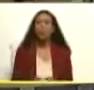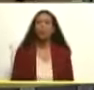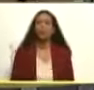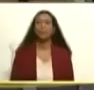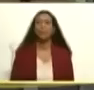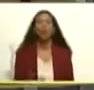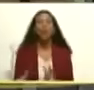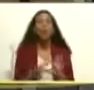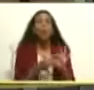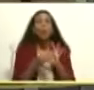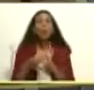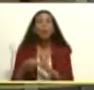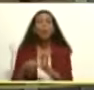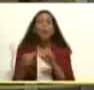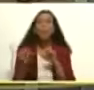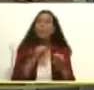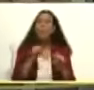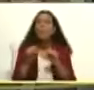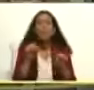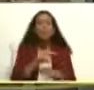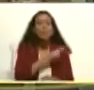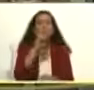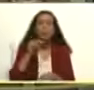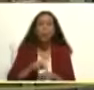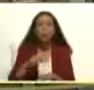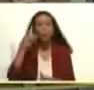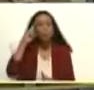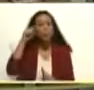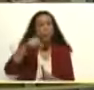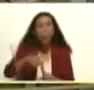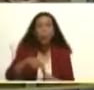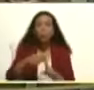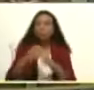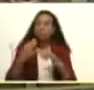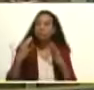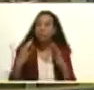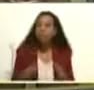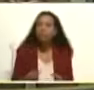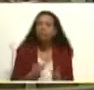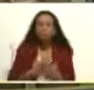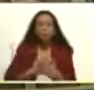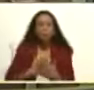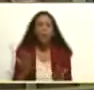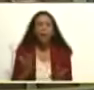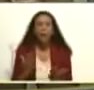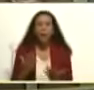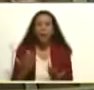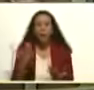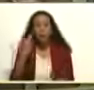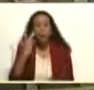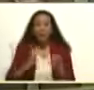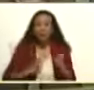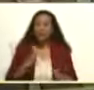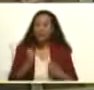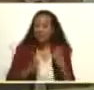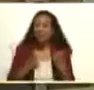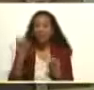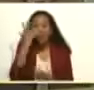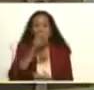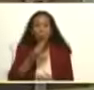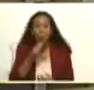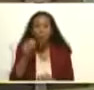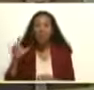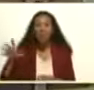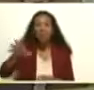unida, está movilizada a nivel nacional en una efervescencia realmente impresionante, y la emoción de nuestros jóvenes